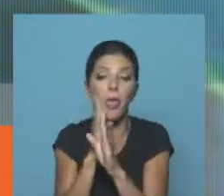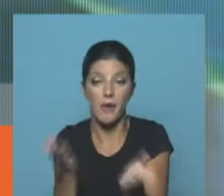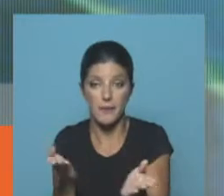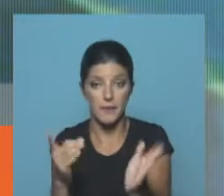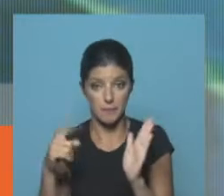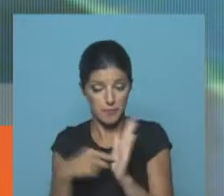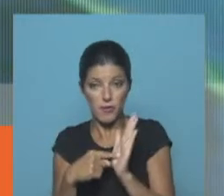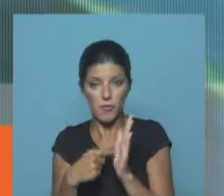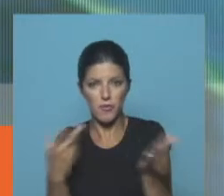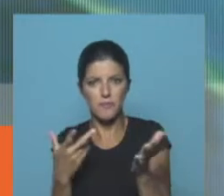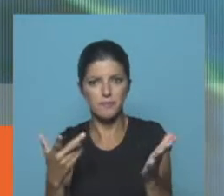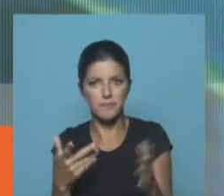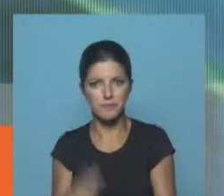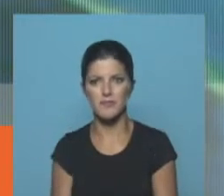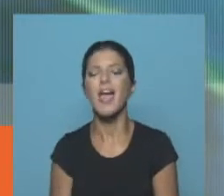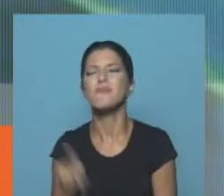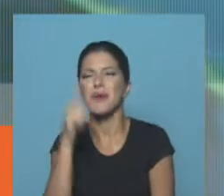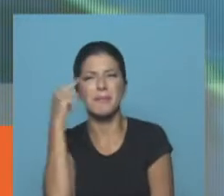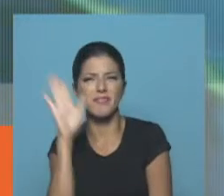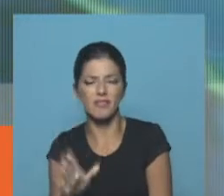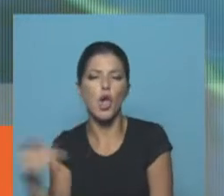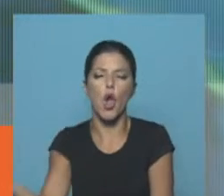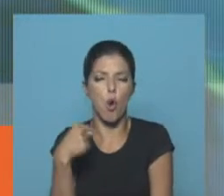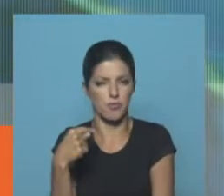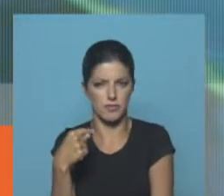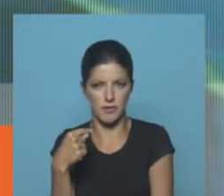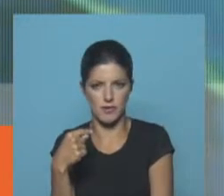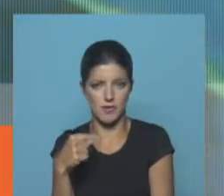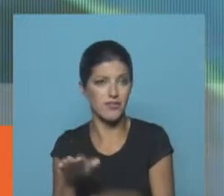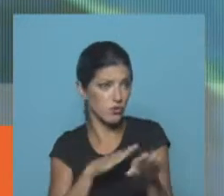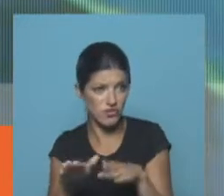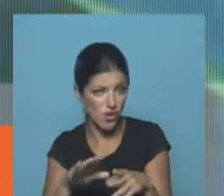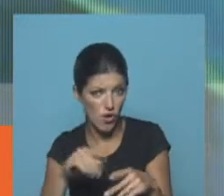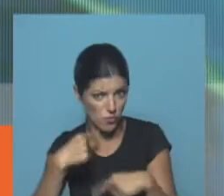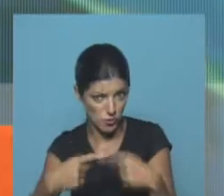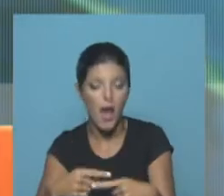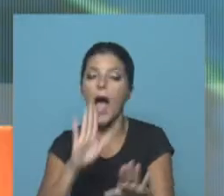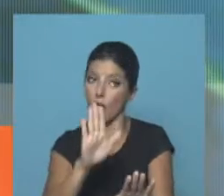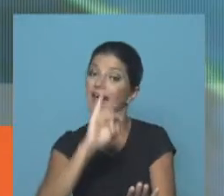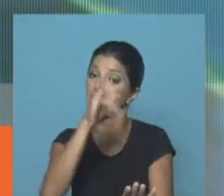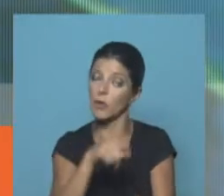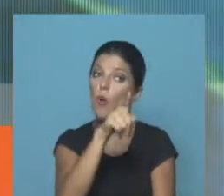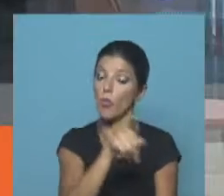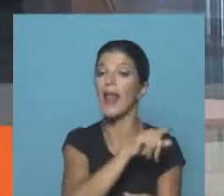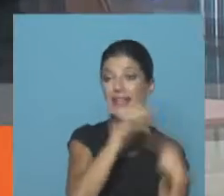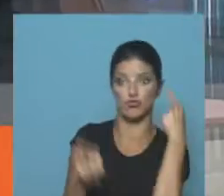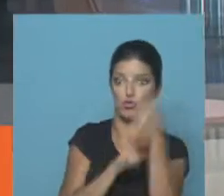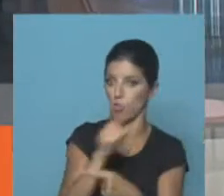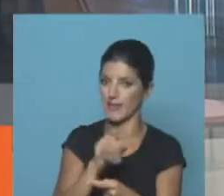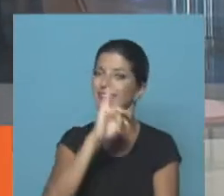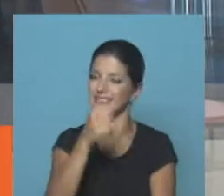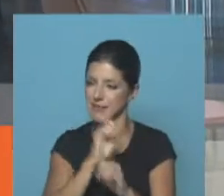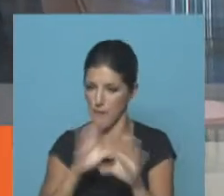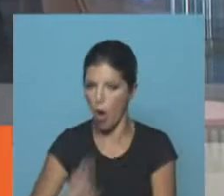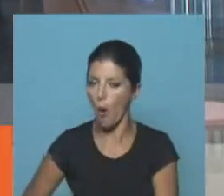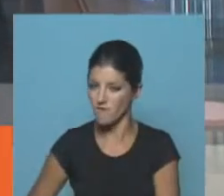Pero que no lo deberían de tomar tan personal, puesto que no cambia absolutamente nada. Lo que se insulta son los insultos que ha proferido Donald Trump. Esa parte estoy de